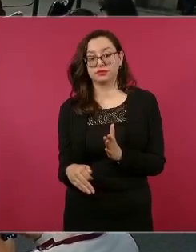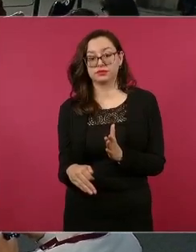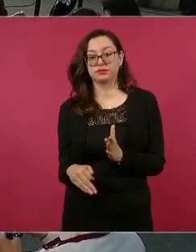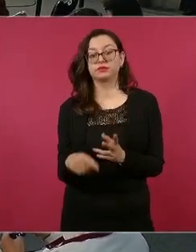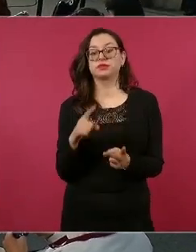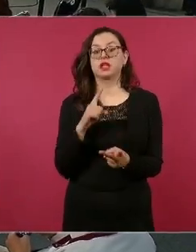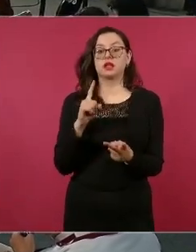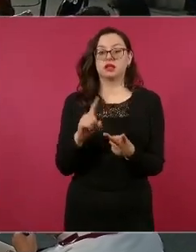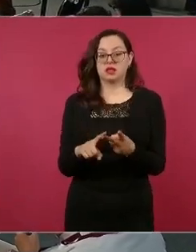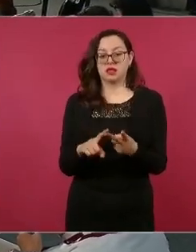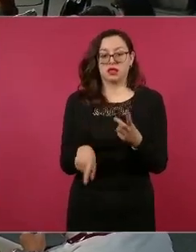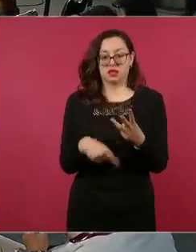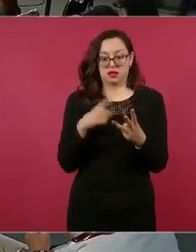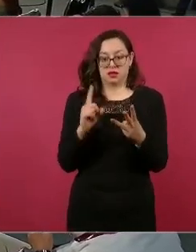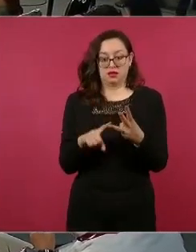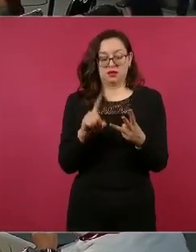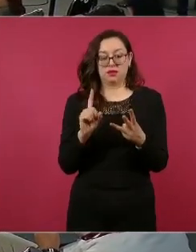No está en la Constitución